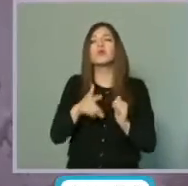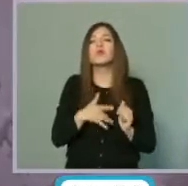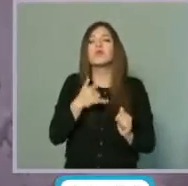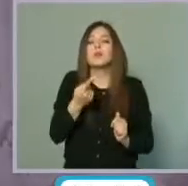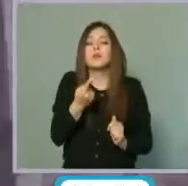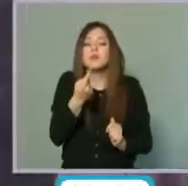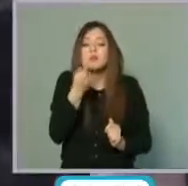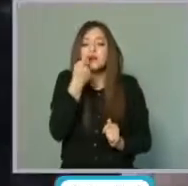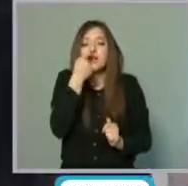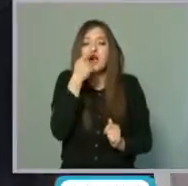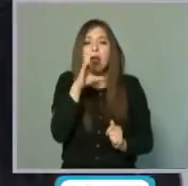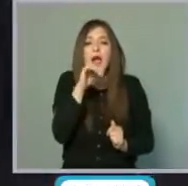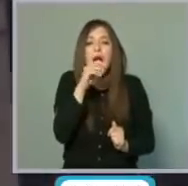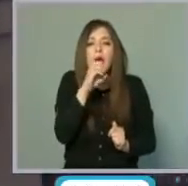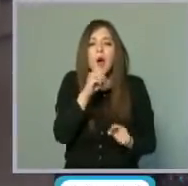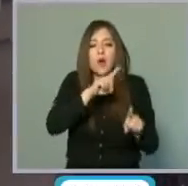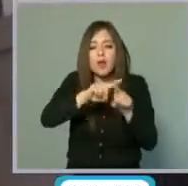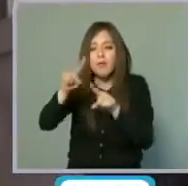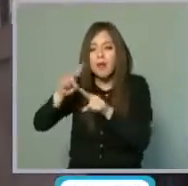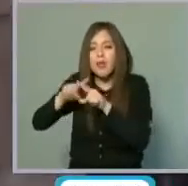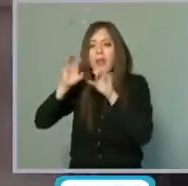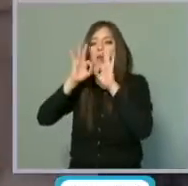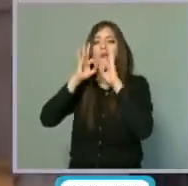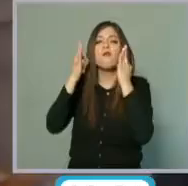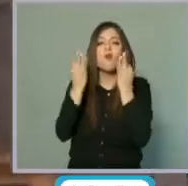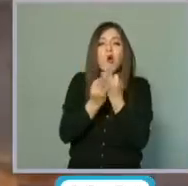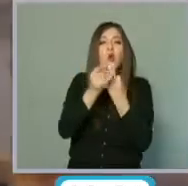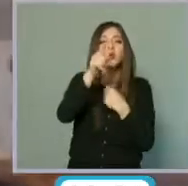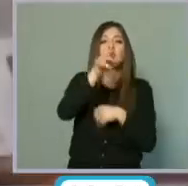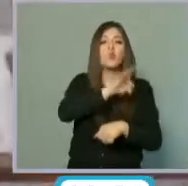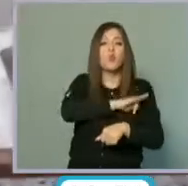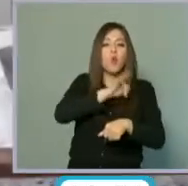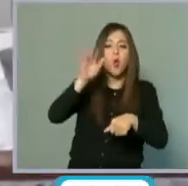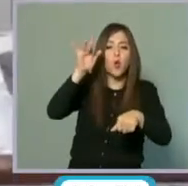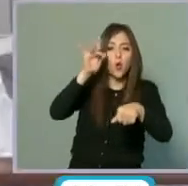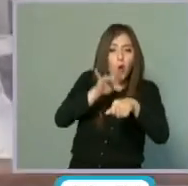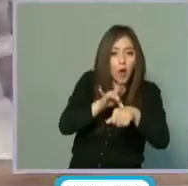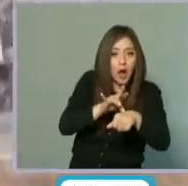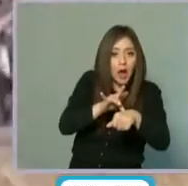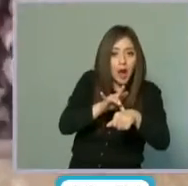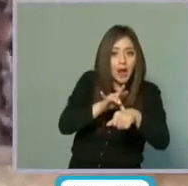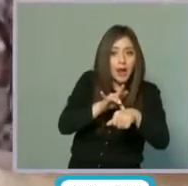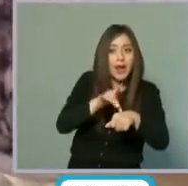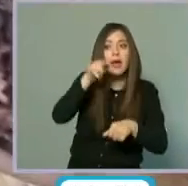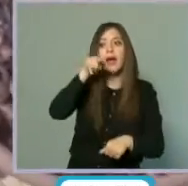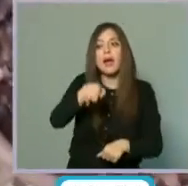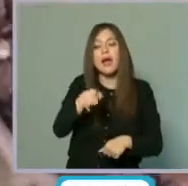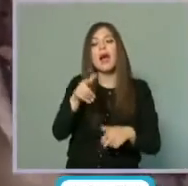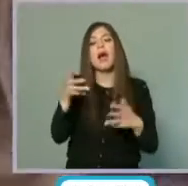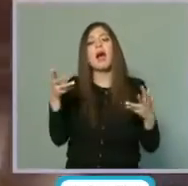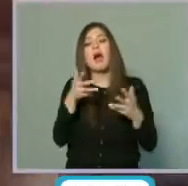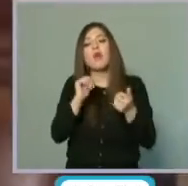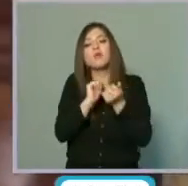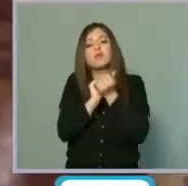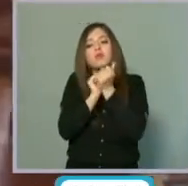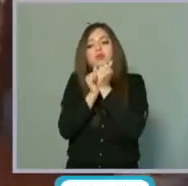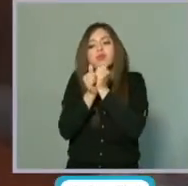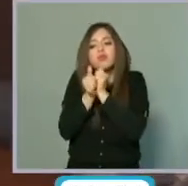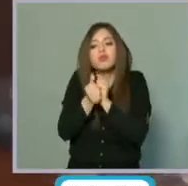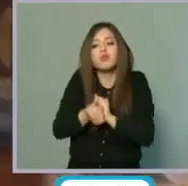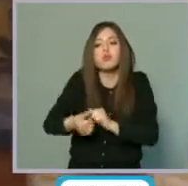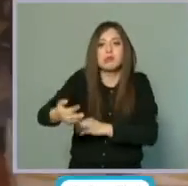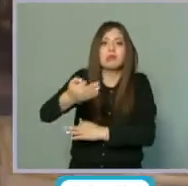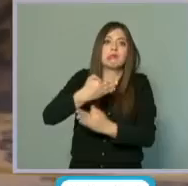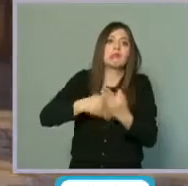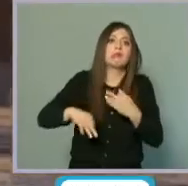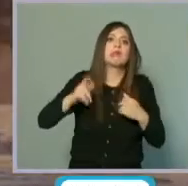oler cacaos, distintas esencias, tocarlo y desde luego pues introducirte en todo este gran